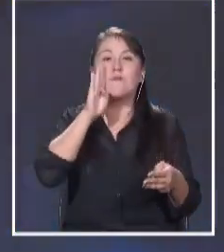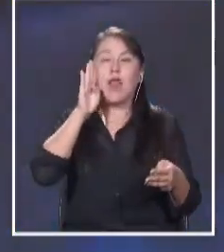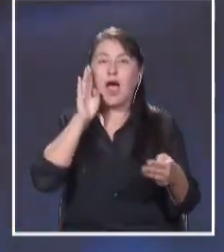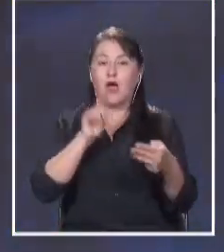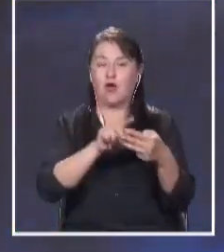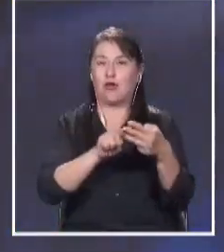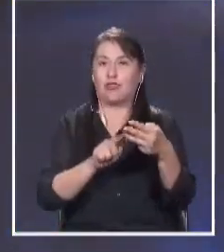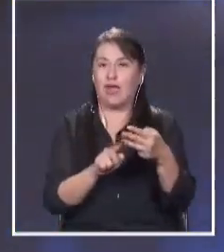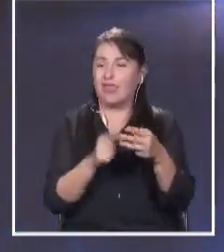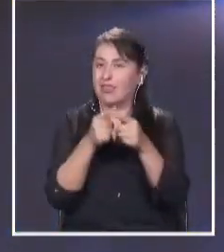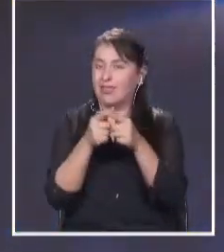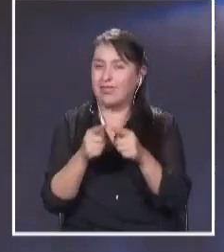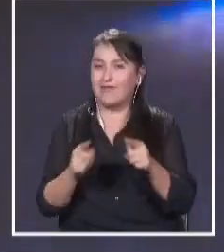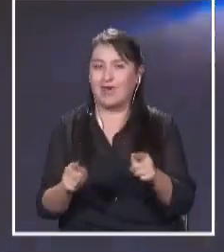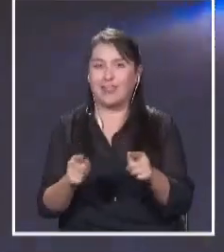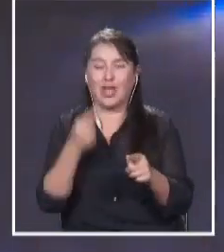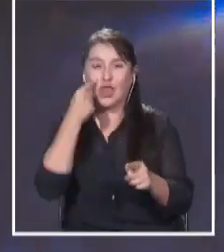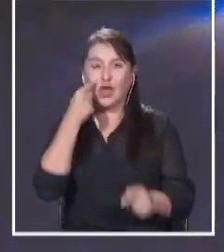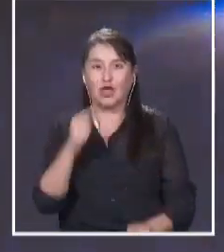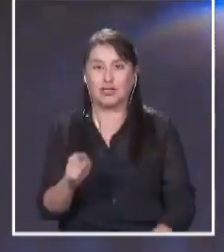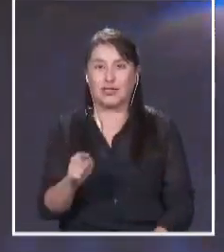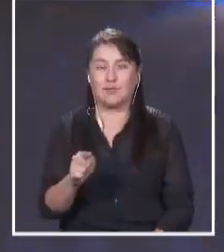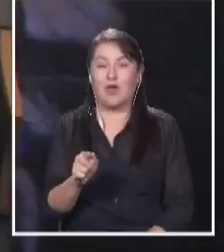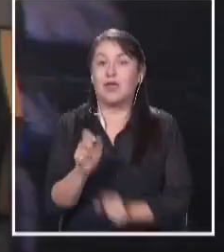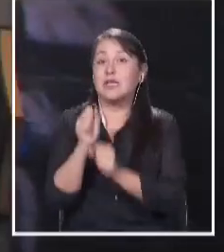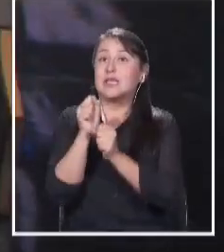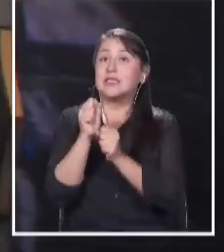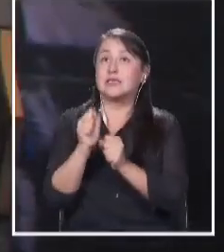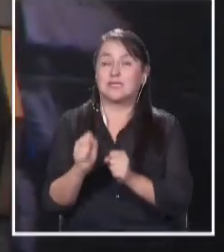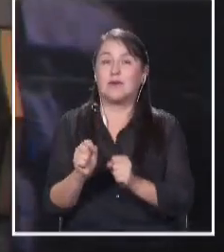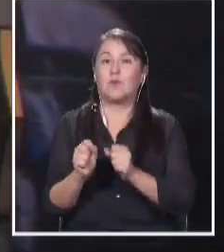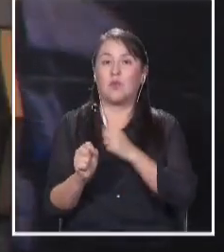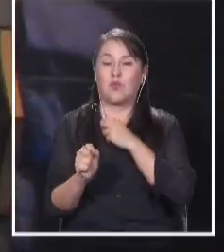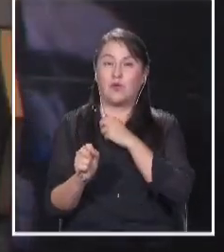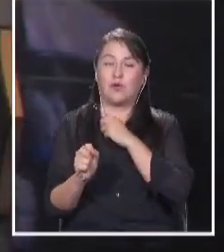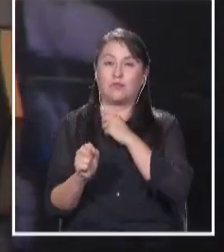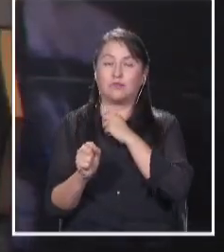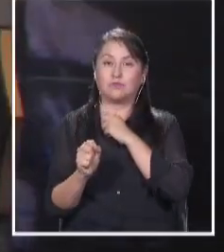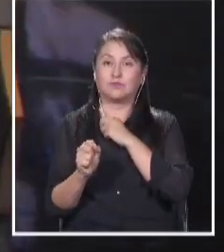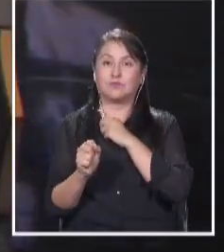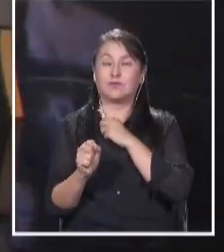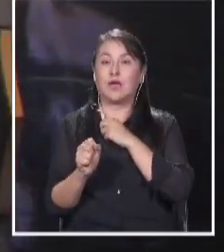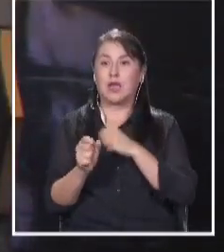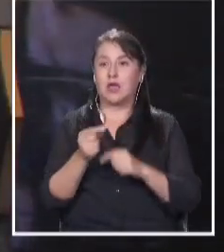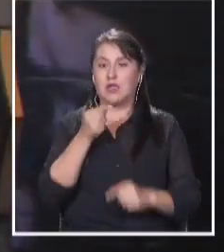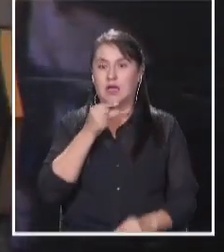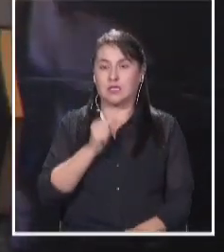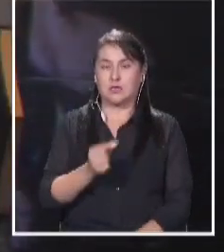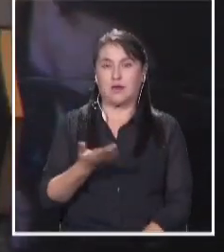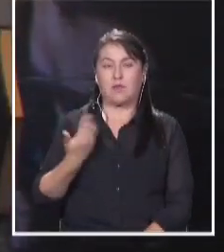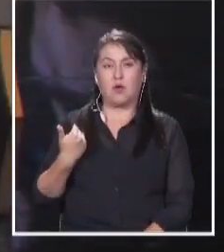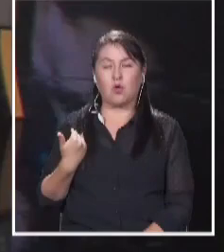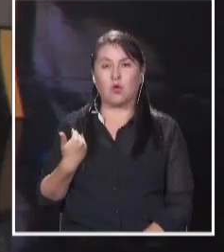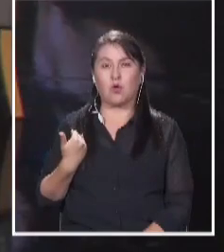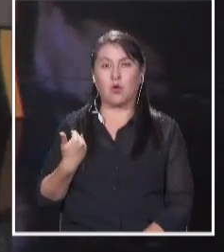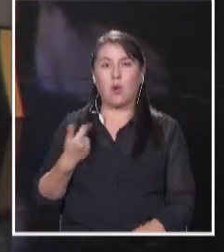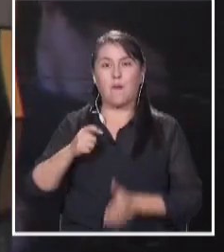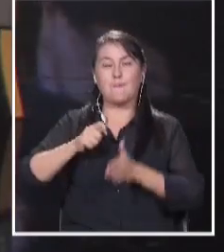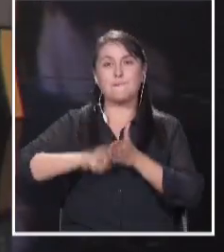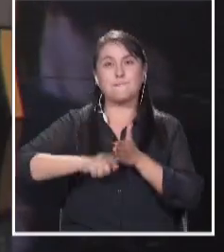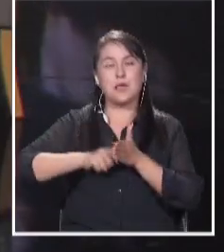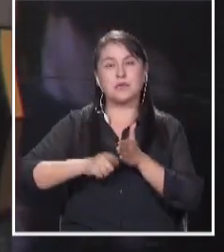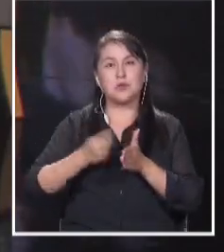colectar un individuo de una de esas especies y recientemente, estamos hablando de un par de meses